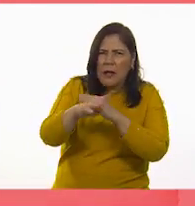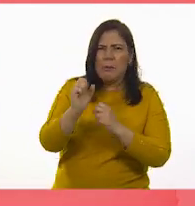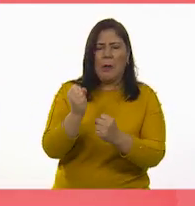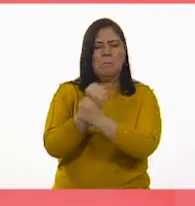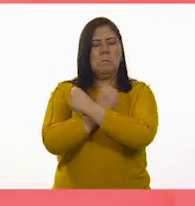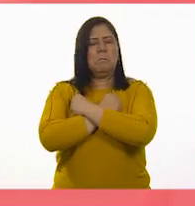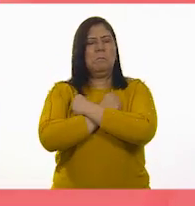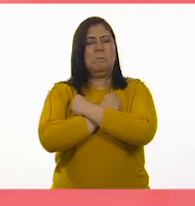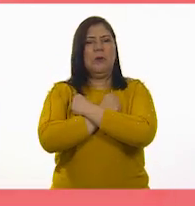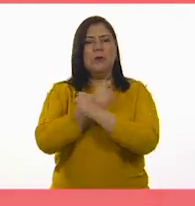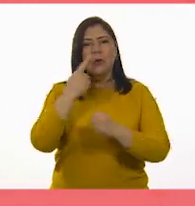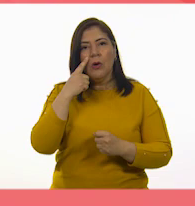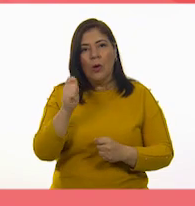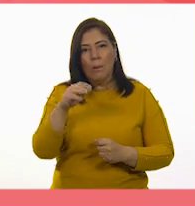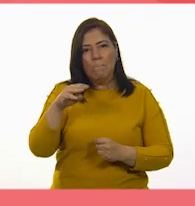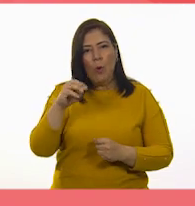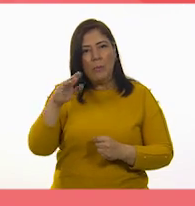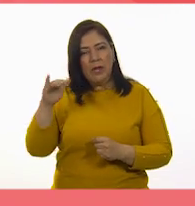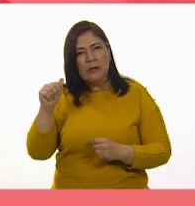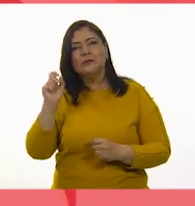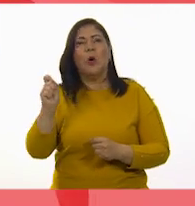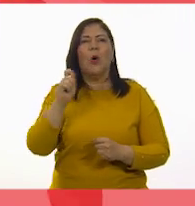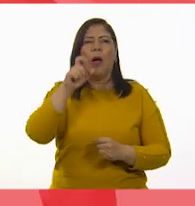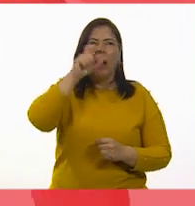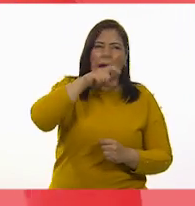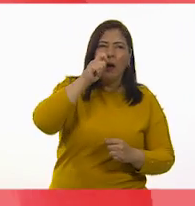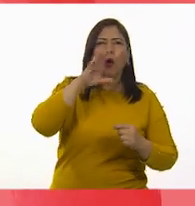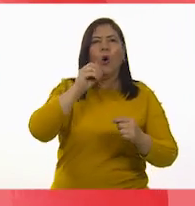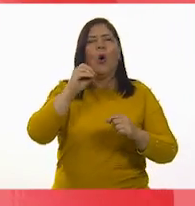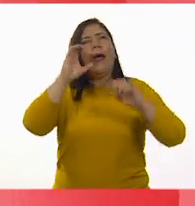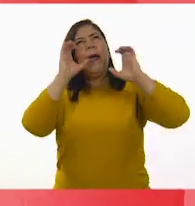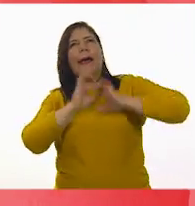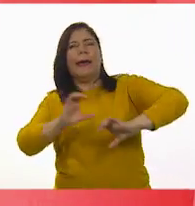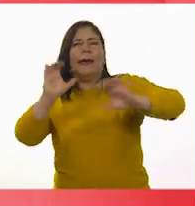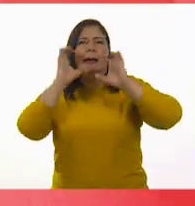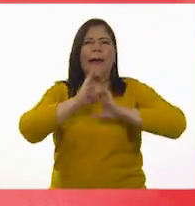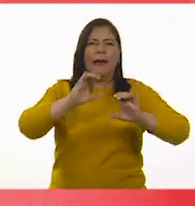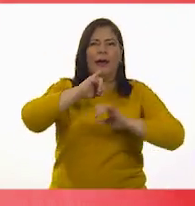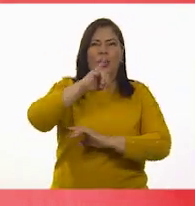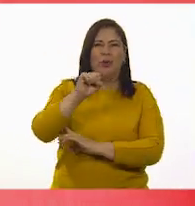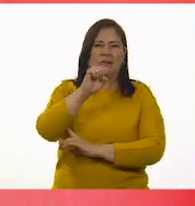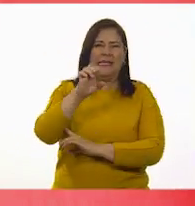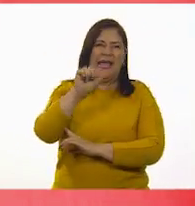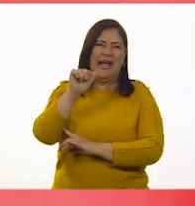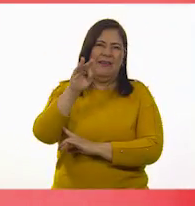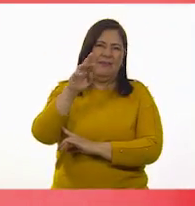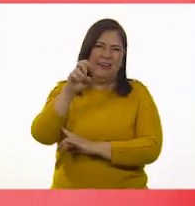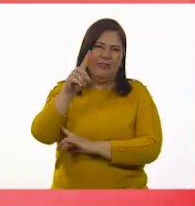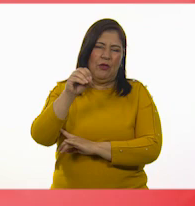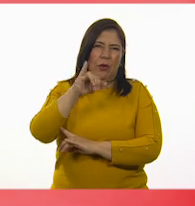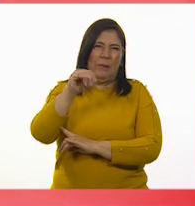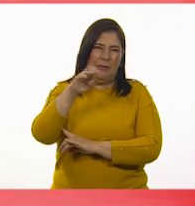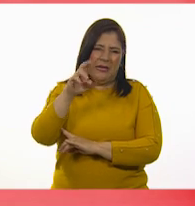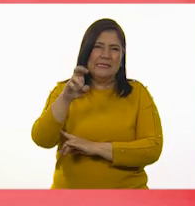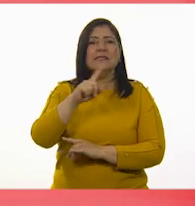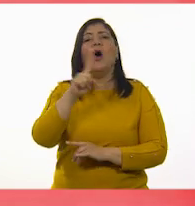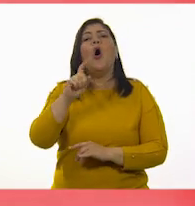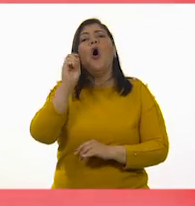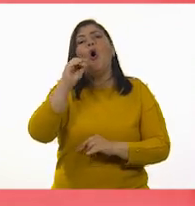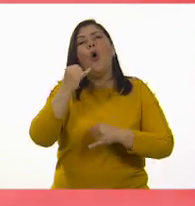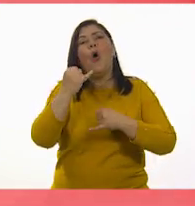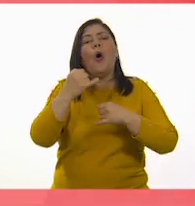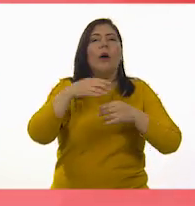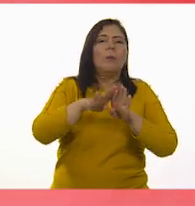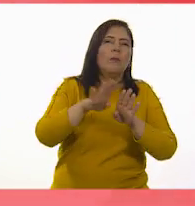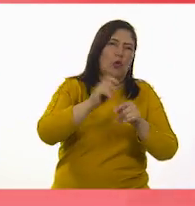las guacamayas? ¿O la voz y las composiciones de José Alfredo Jiménez? ¿O el mejor equipo de fútbol de México? ¿O la